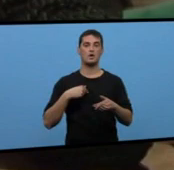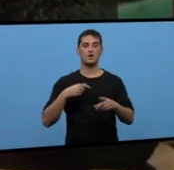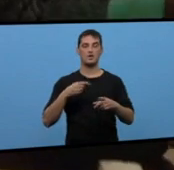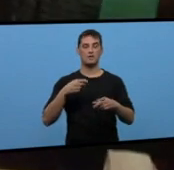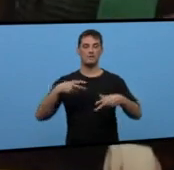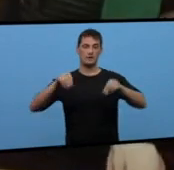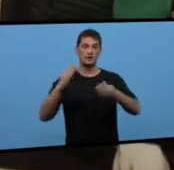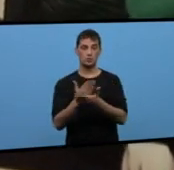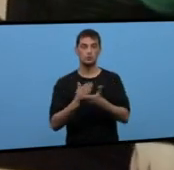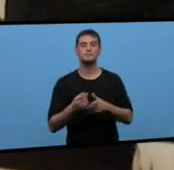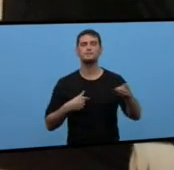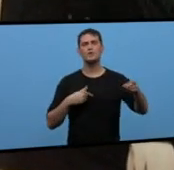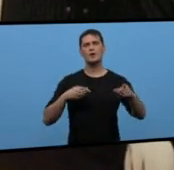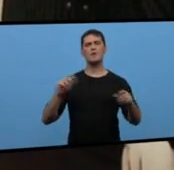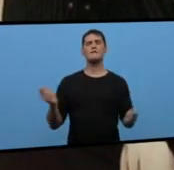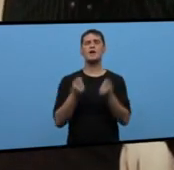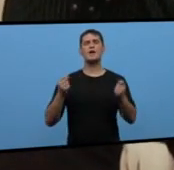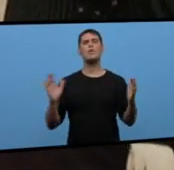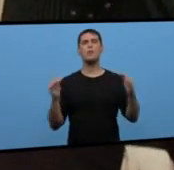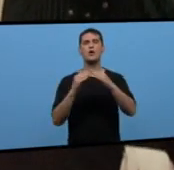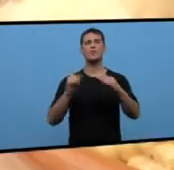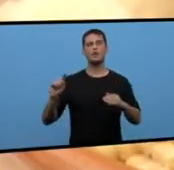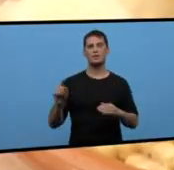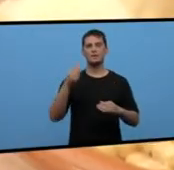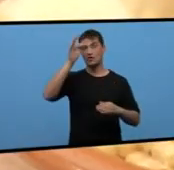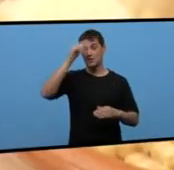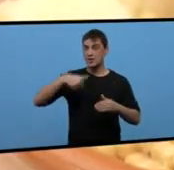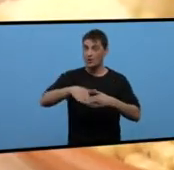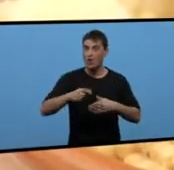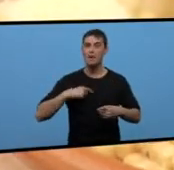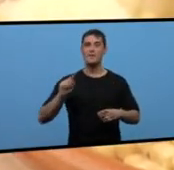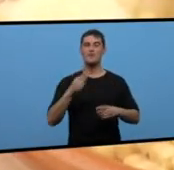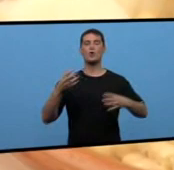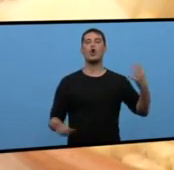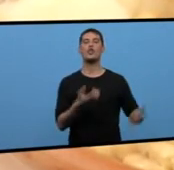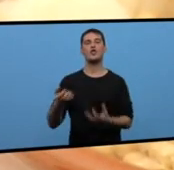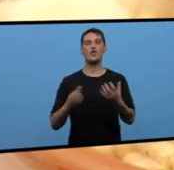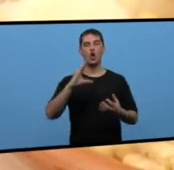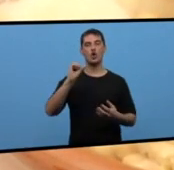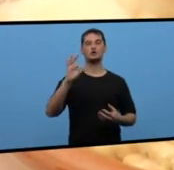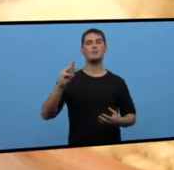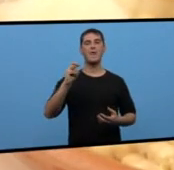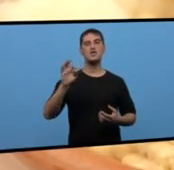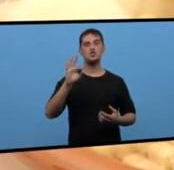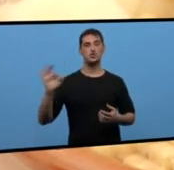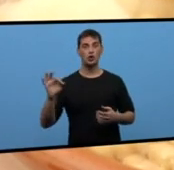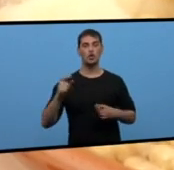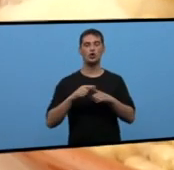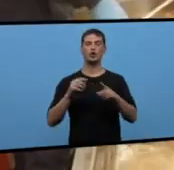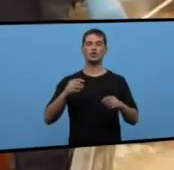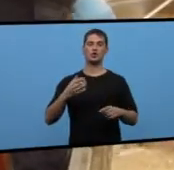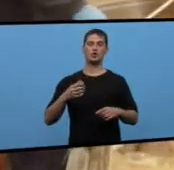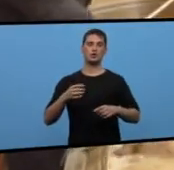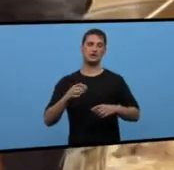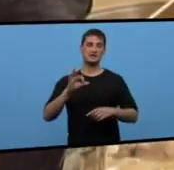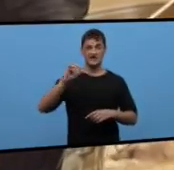A localidade de Feira do Monte acolle este domingo a primeira festa do cocido de Cospeito. A cita gastronómica, organizada polas comisións de festas de Sitallo e